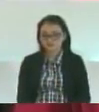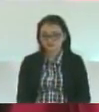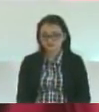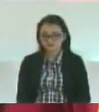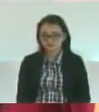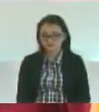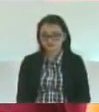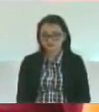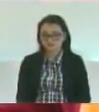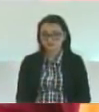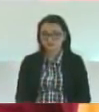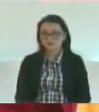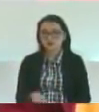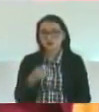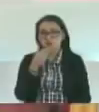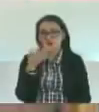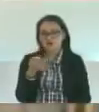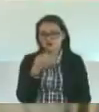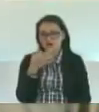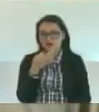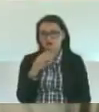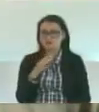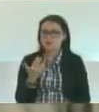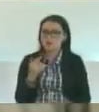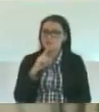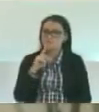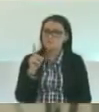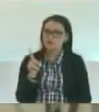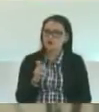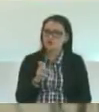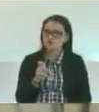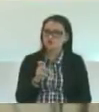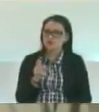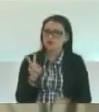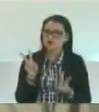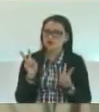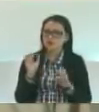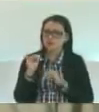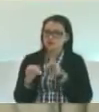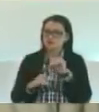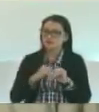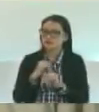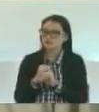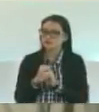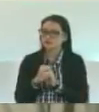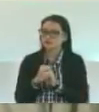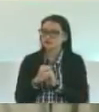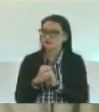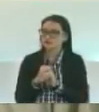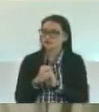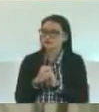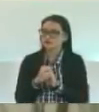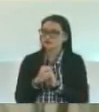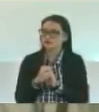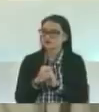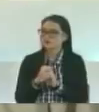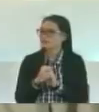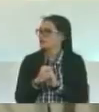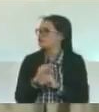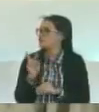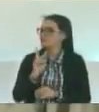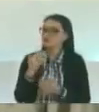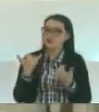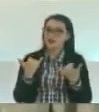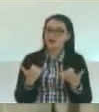Buenas tardes, presidente. La pregunta va enfocada hacia el área internacional y es la siguiente. Tomando en cuenta que Venezuela hoy en